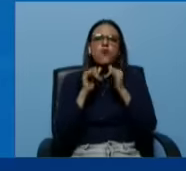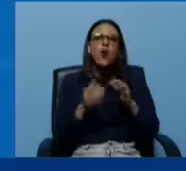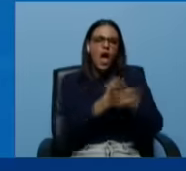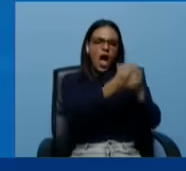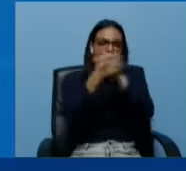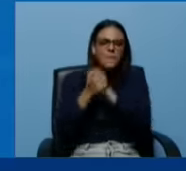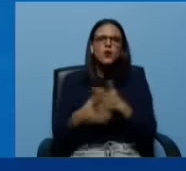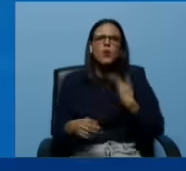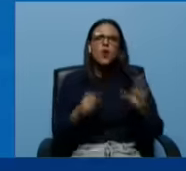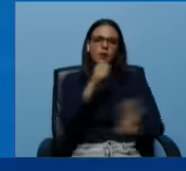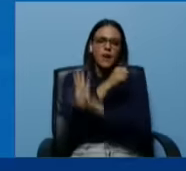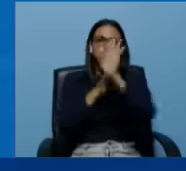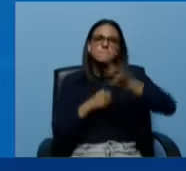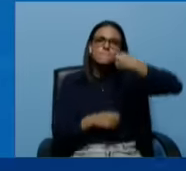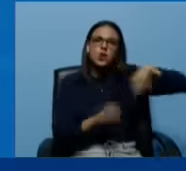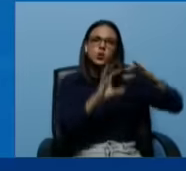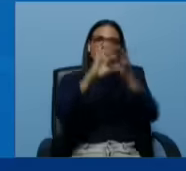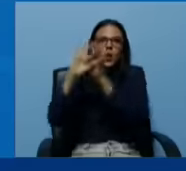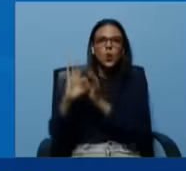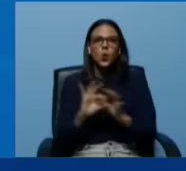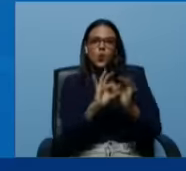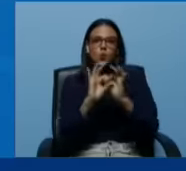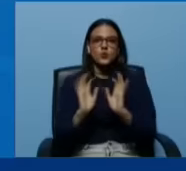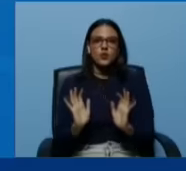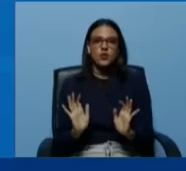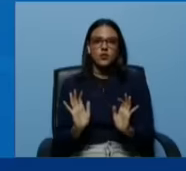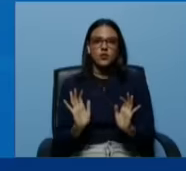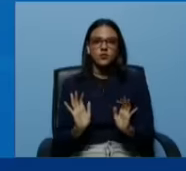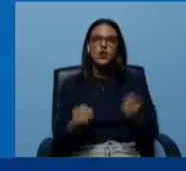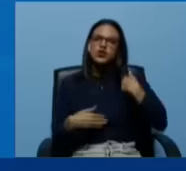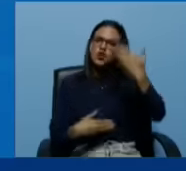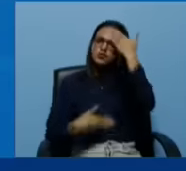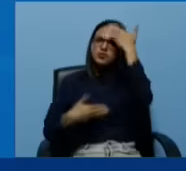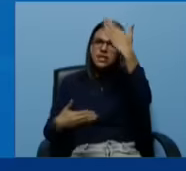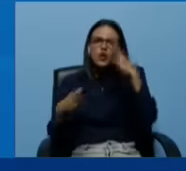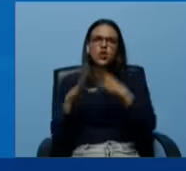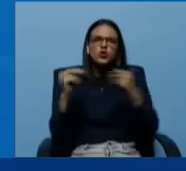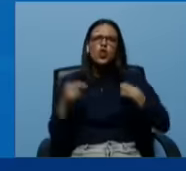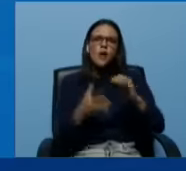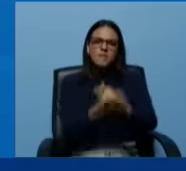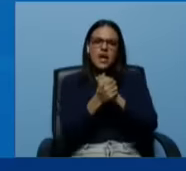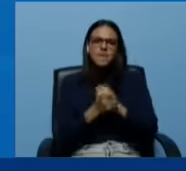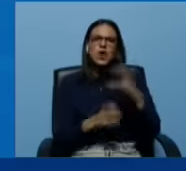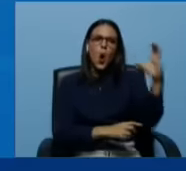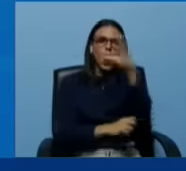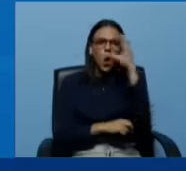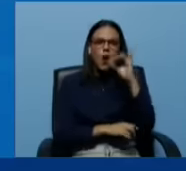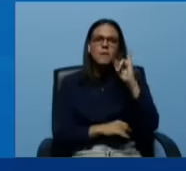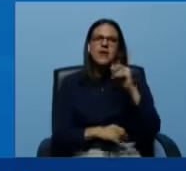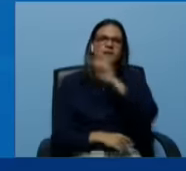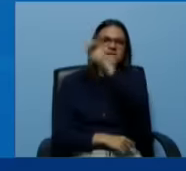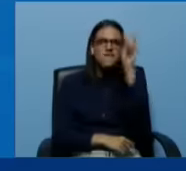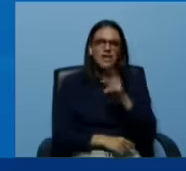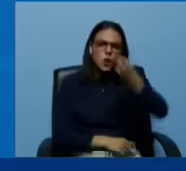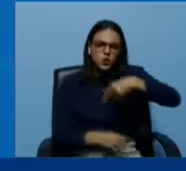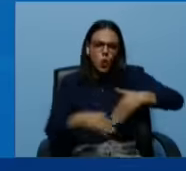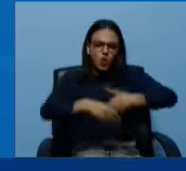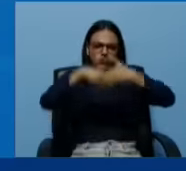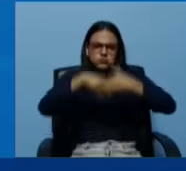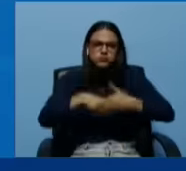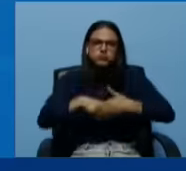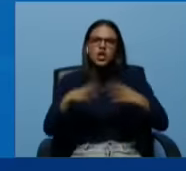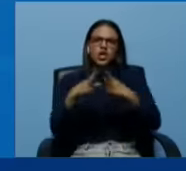Nos seguirán protegiendo. Mi saludo a todos los amigos colombianos y venezolanos que desde Colombia nos